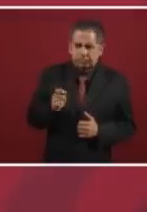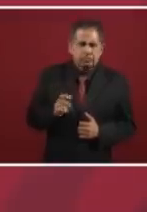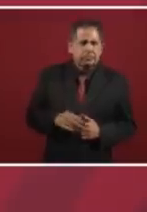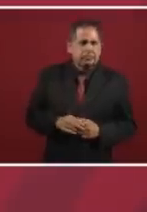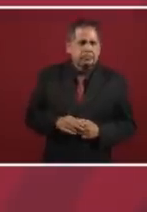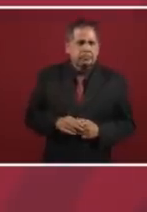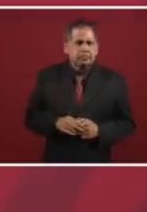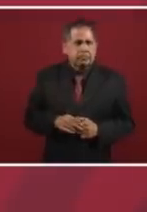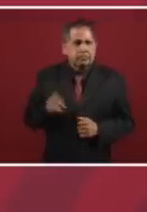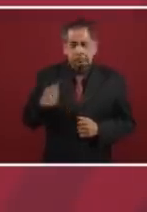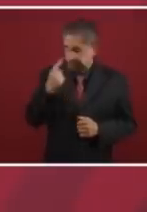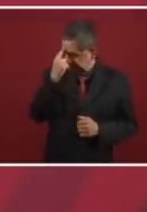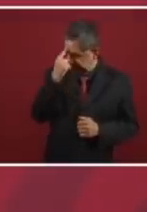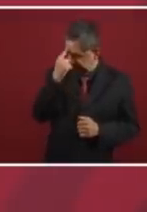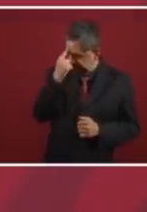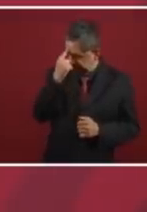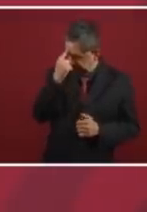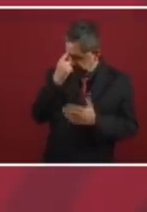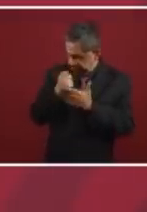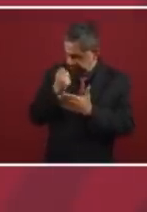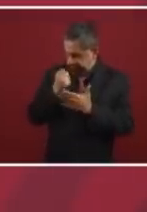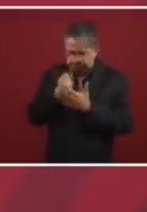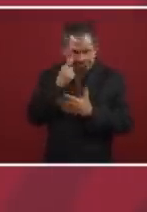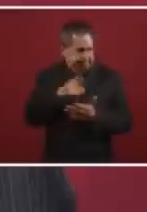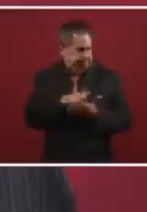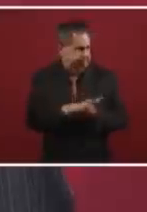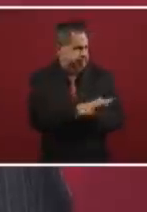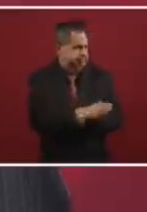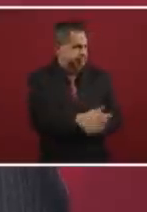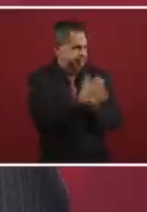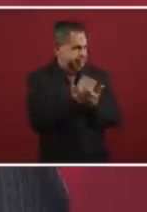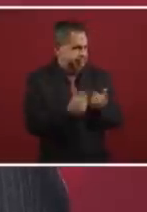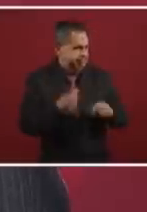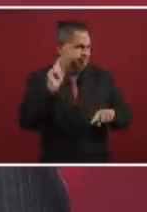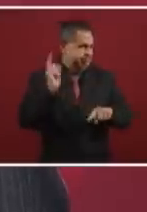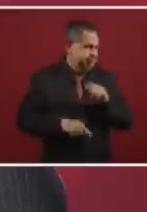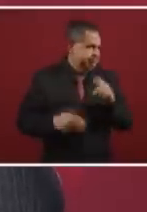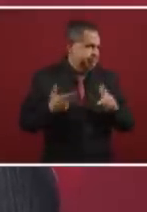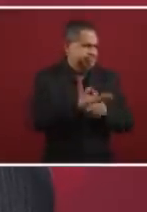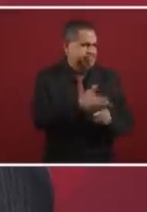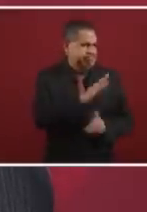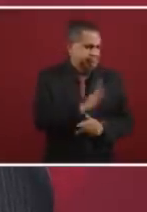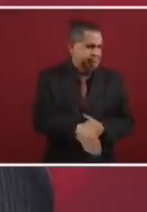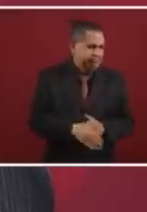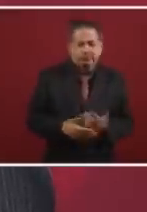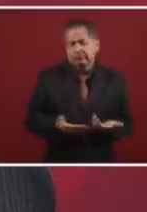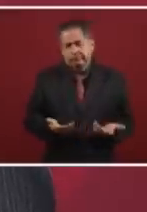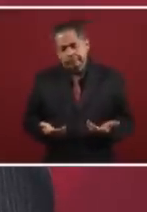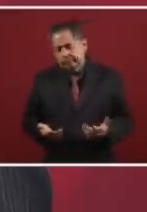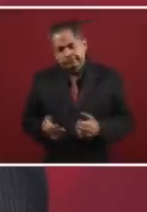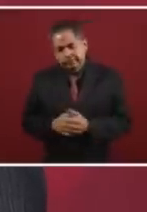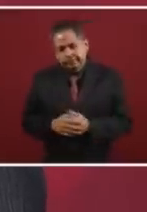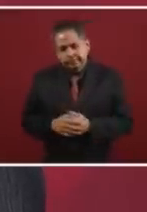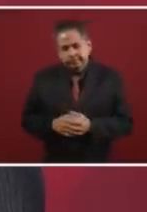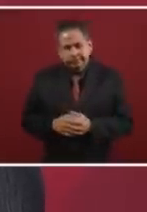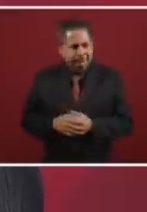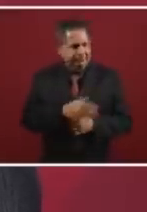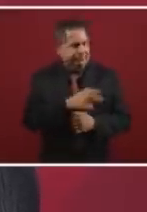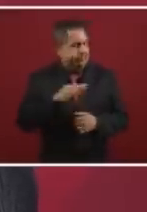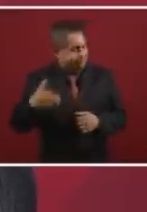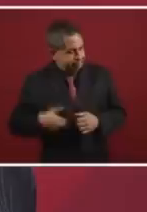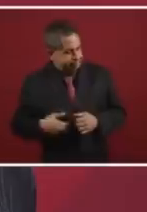una fan de exterminio en donde se remata a los